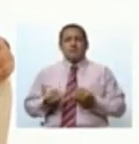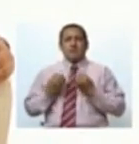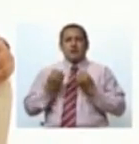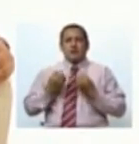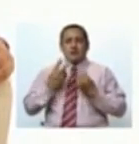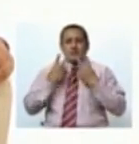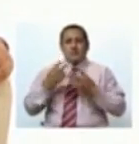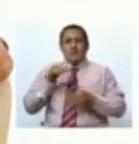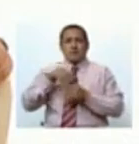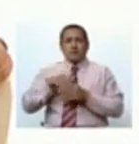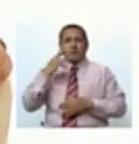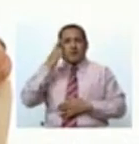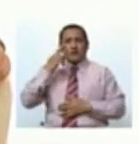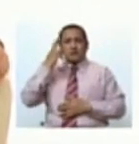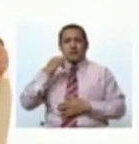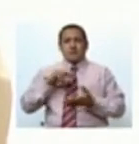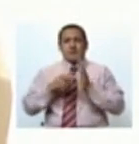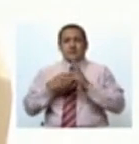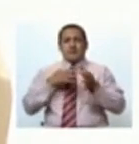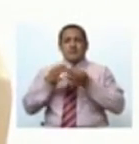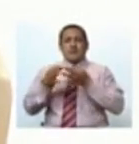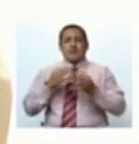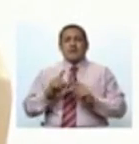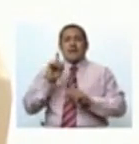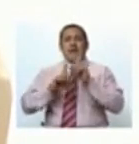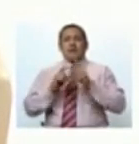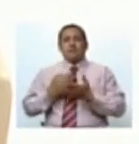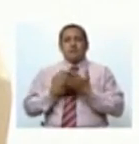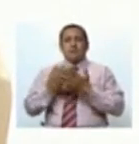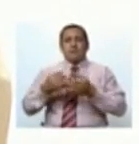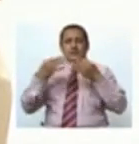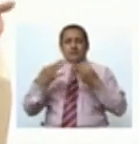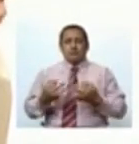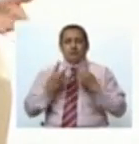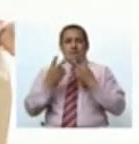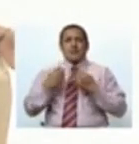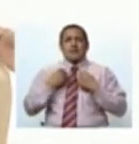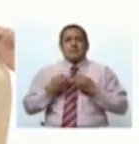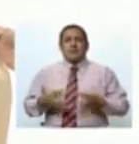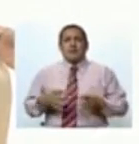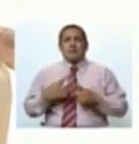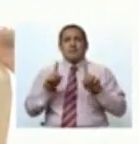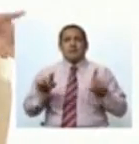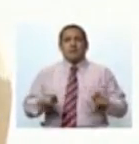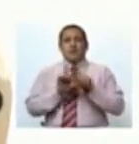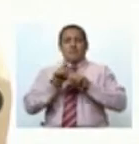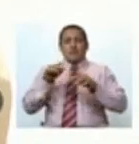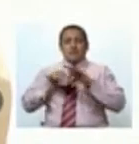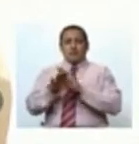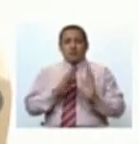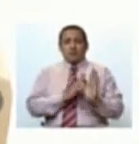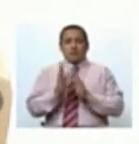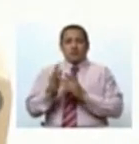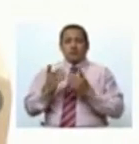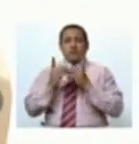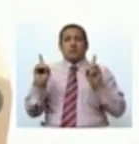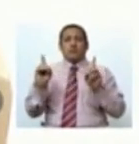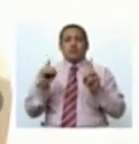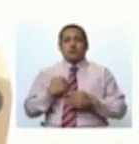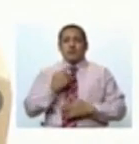porque en el voto razonado se exige que haya una prueba objetiva del daño. Y claro, en el proceso de